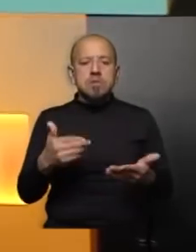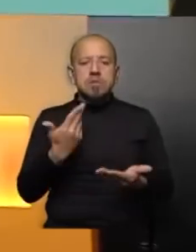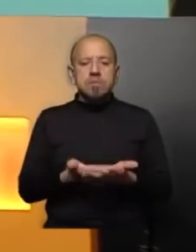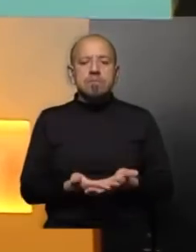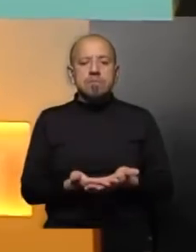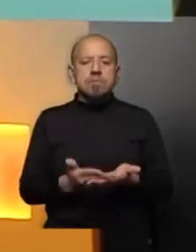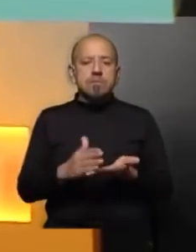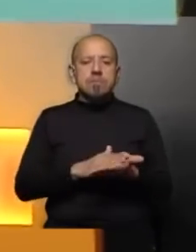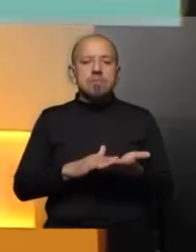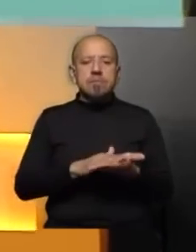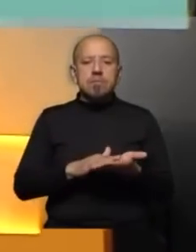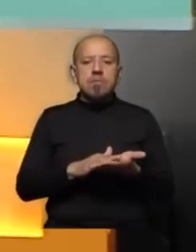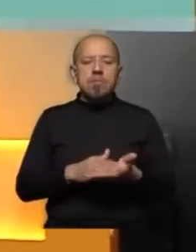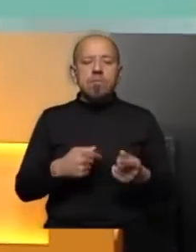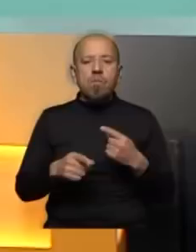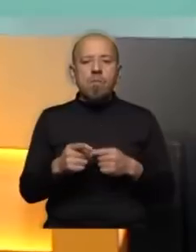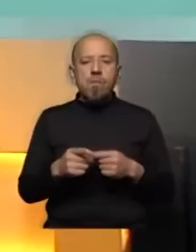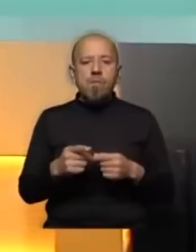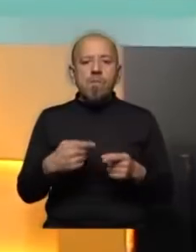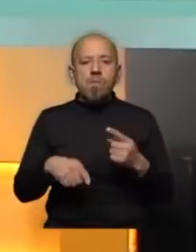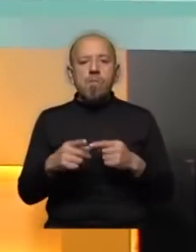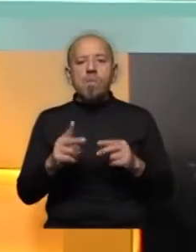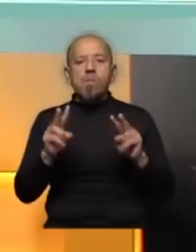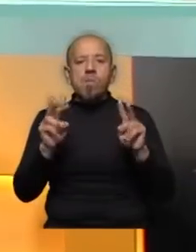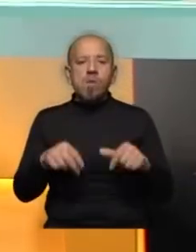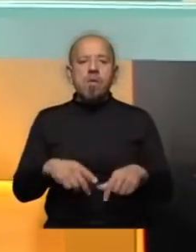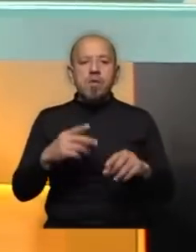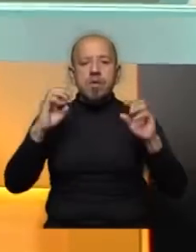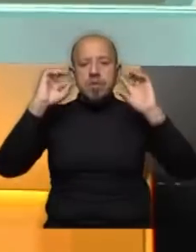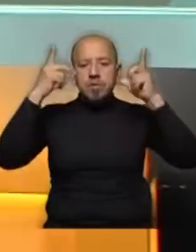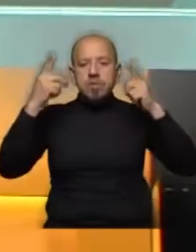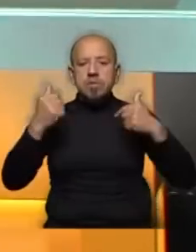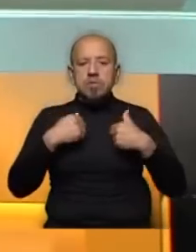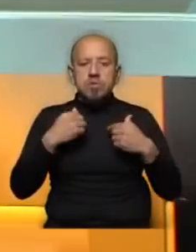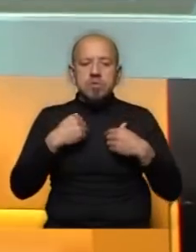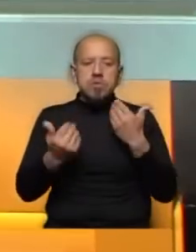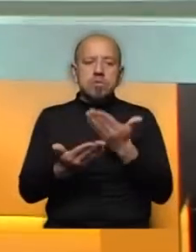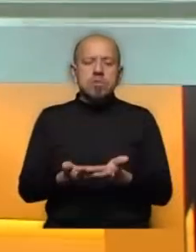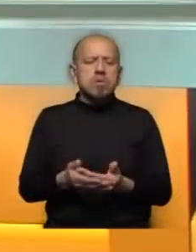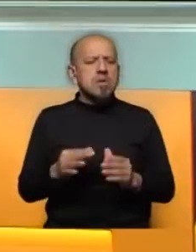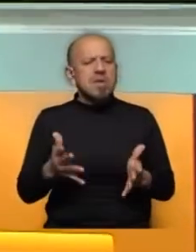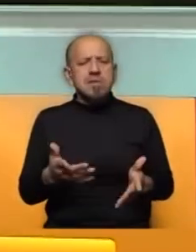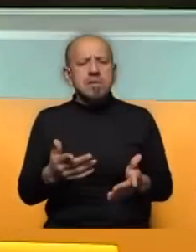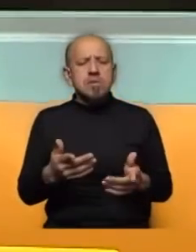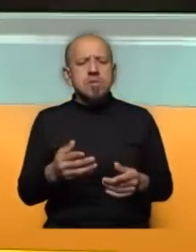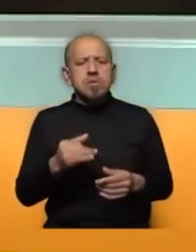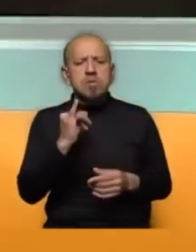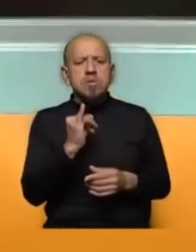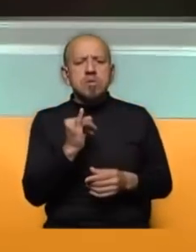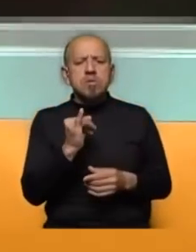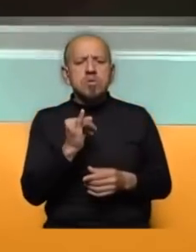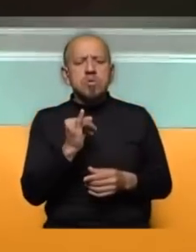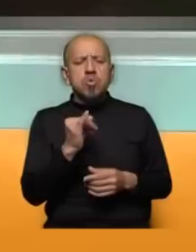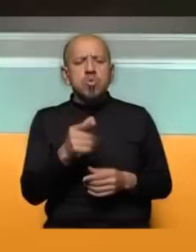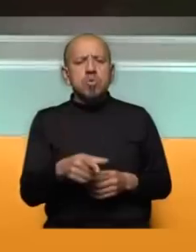Lo único que han planteado es interruptores de no tiene que ver con estamos planteando Qué son interruptores de violencia y no sé como lo que nos